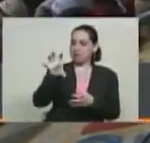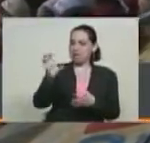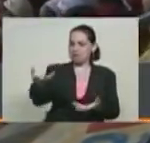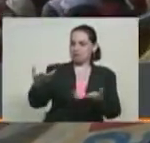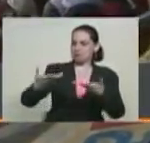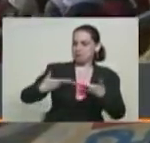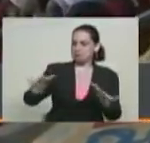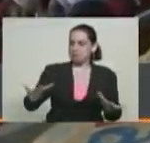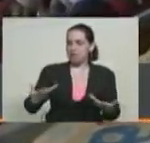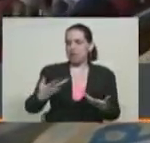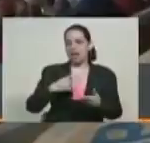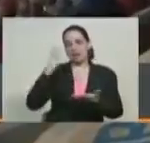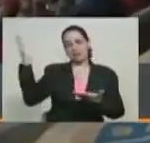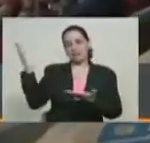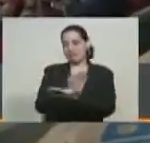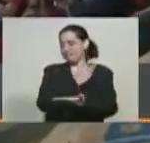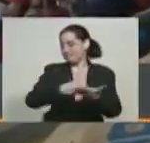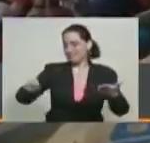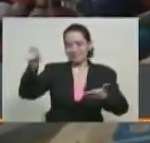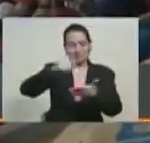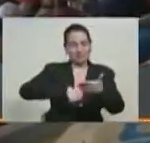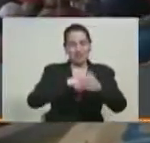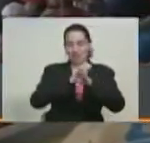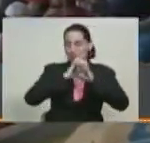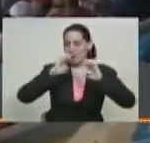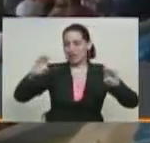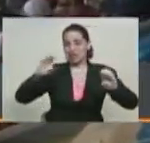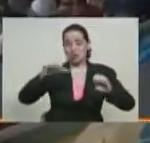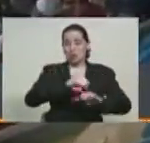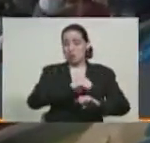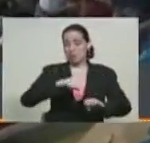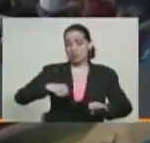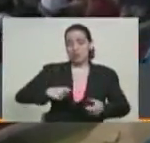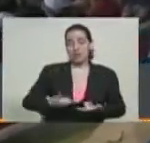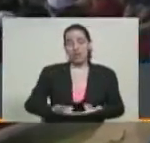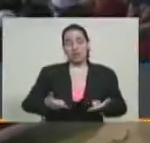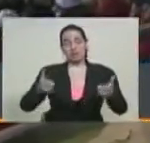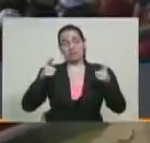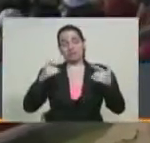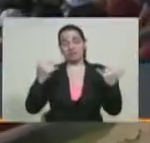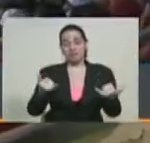hace es eliminar la educación pública.